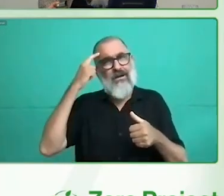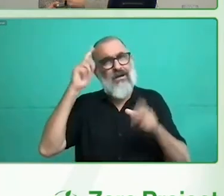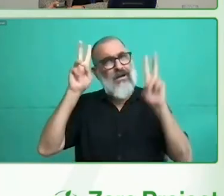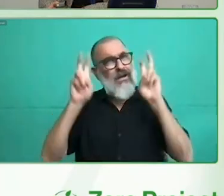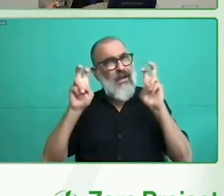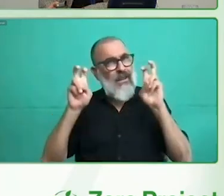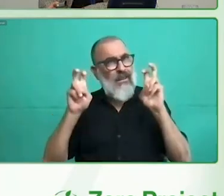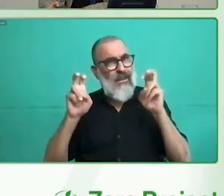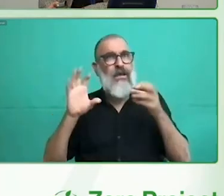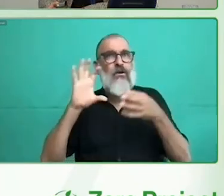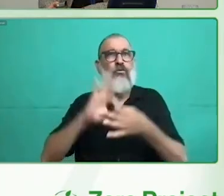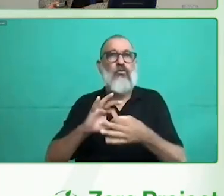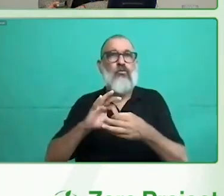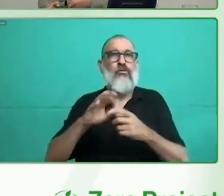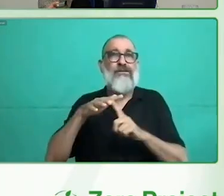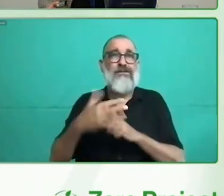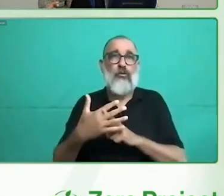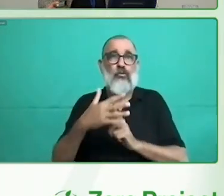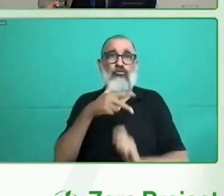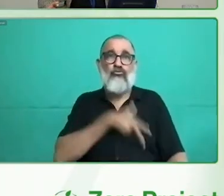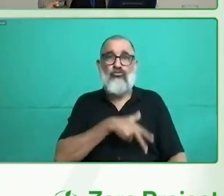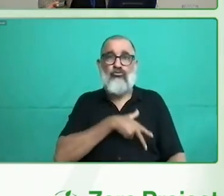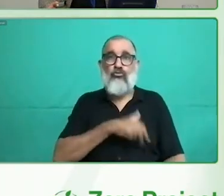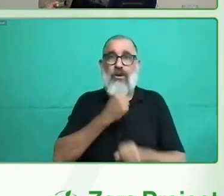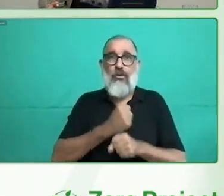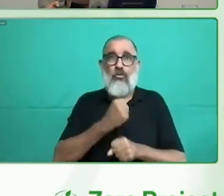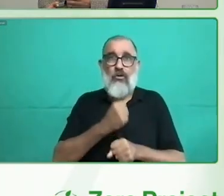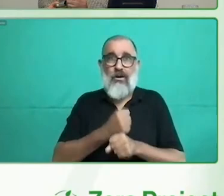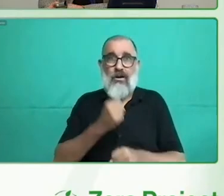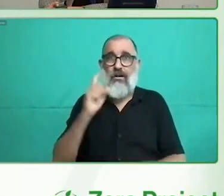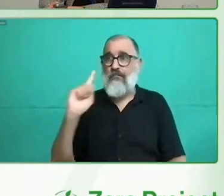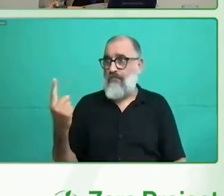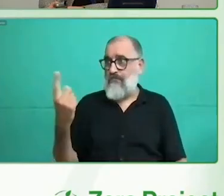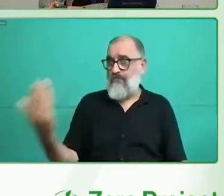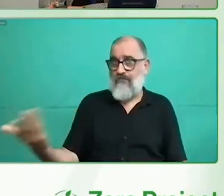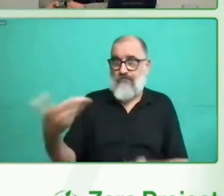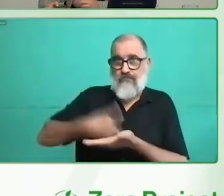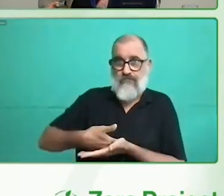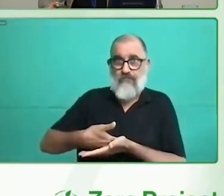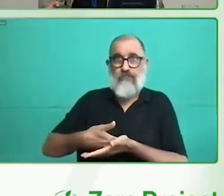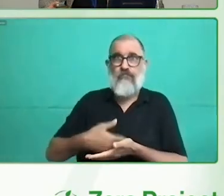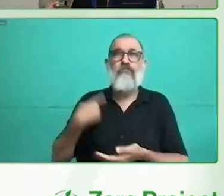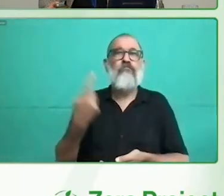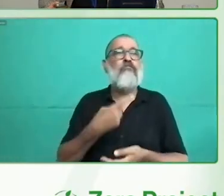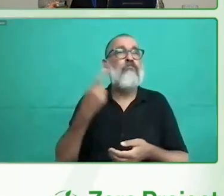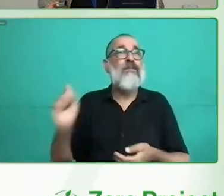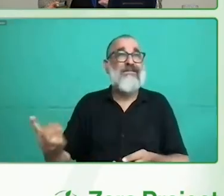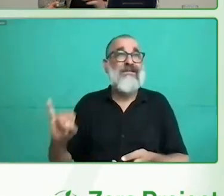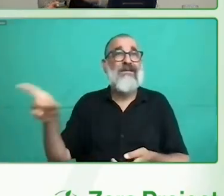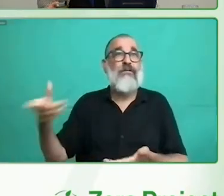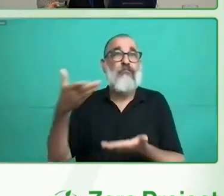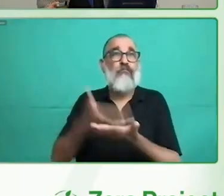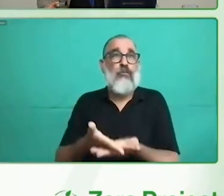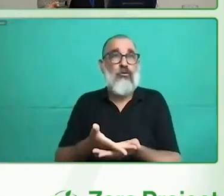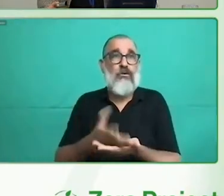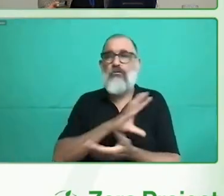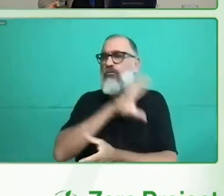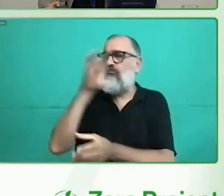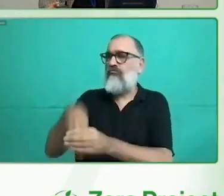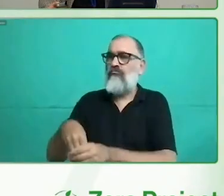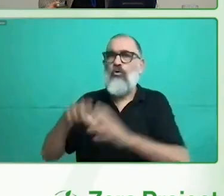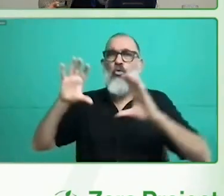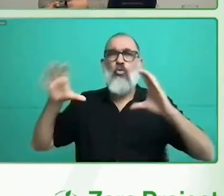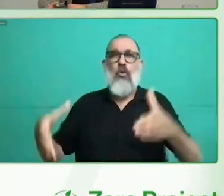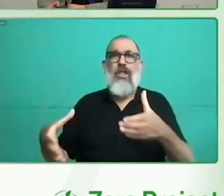cualquiera de estos de estas circunstancias ayudarían a que se les diese un importe mayor. También pueden